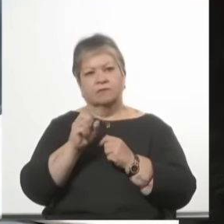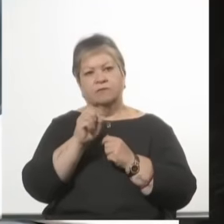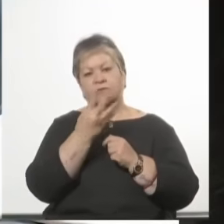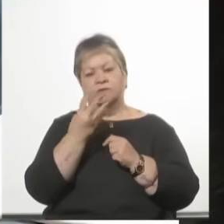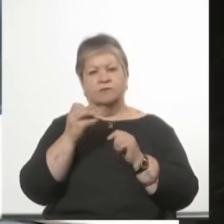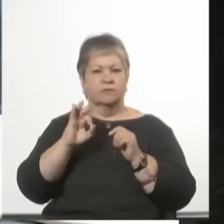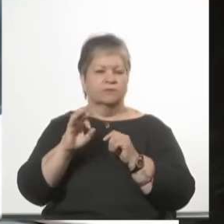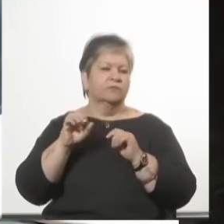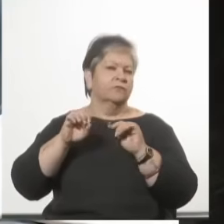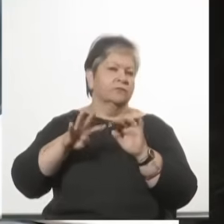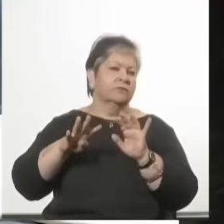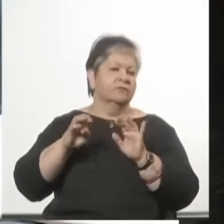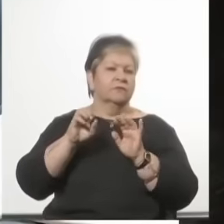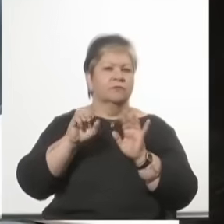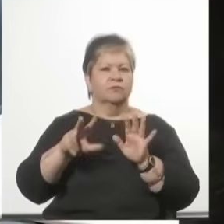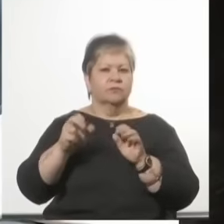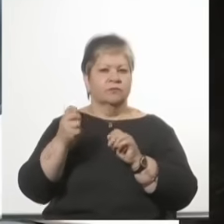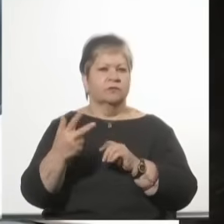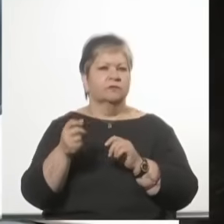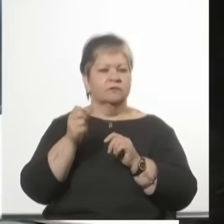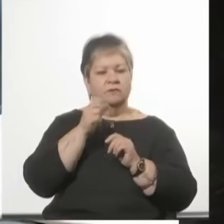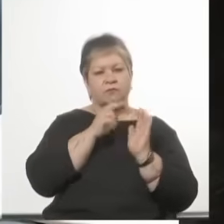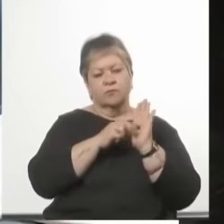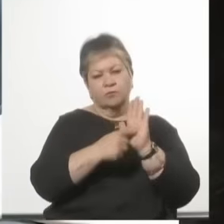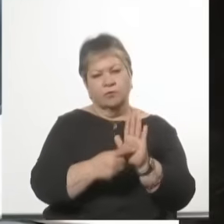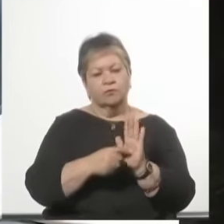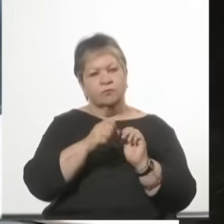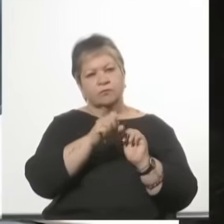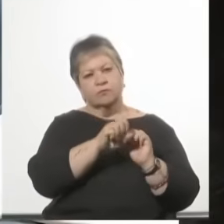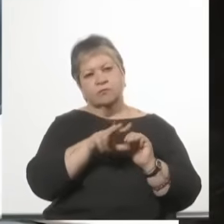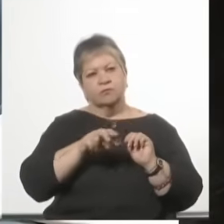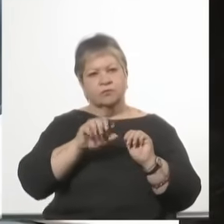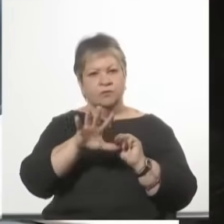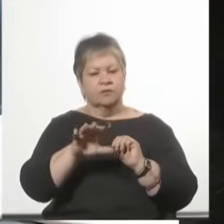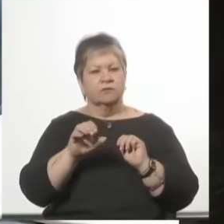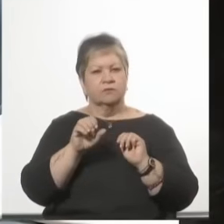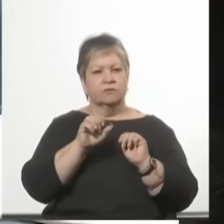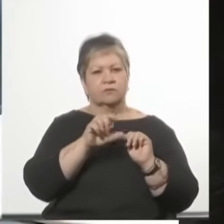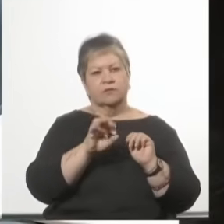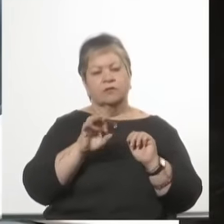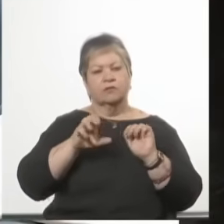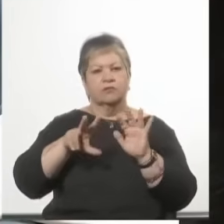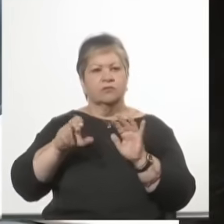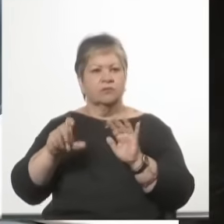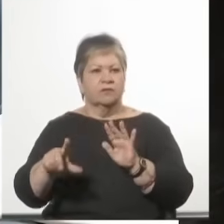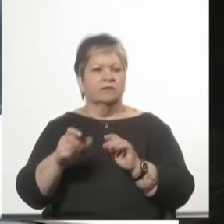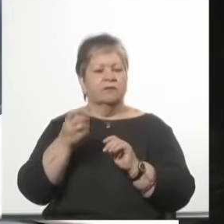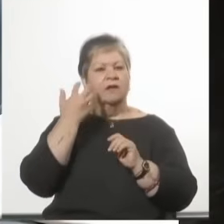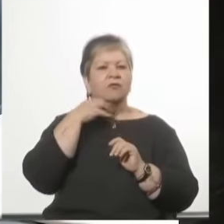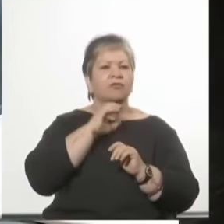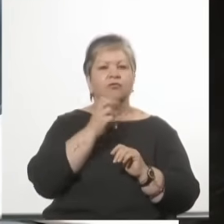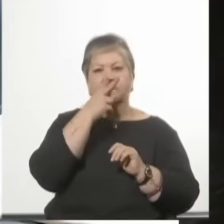2025-3-1-40983, resolución 85.257 de fecha 20 de agosto de 2025.